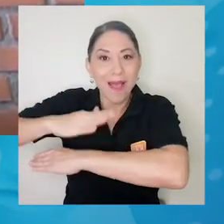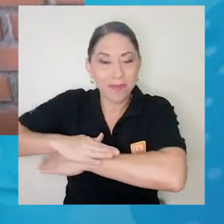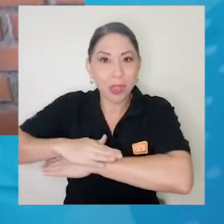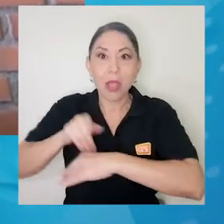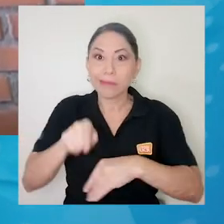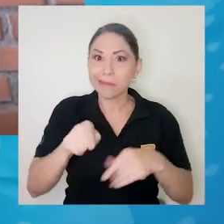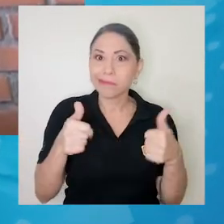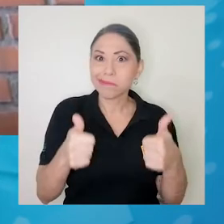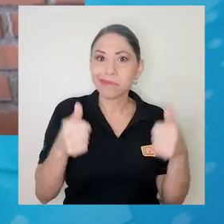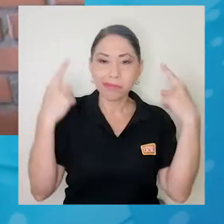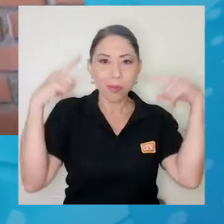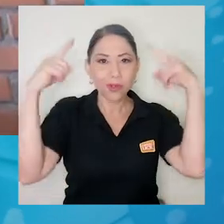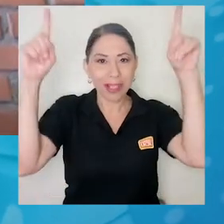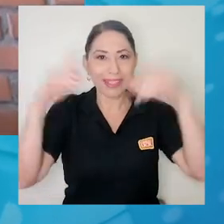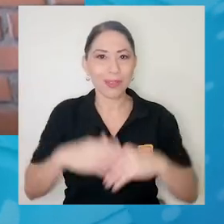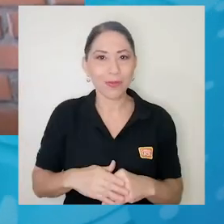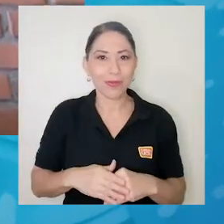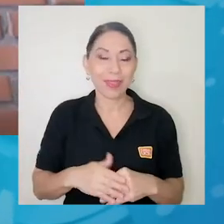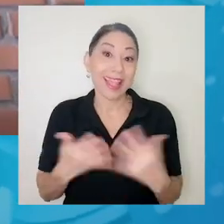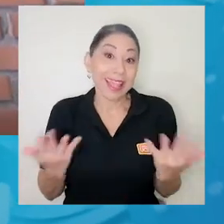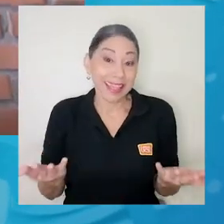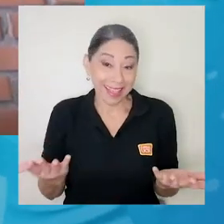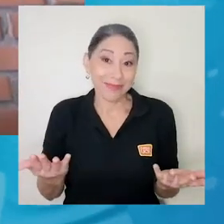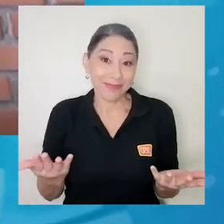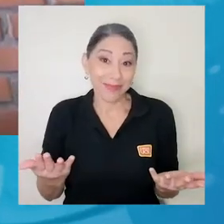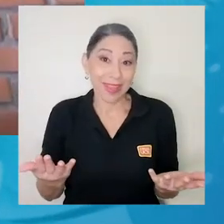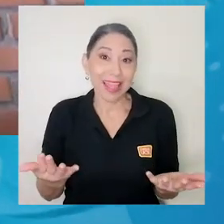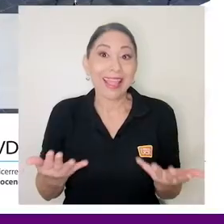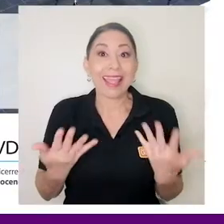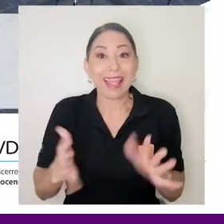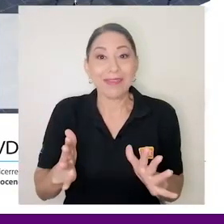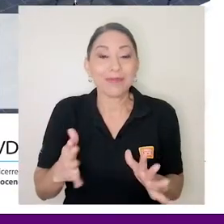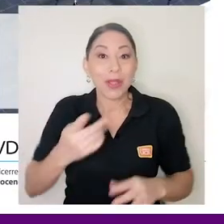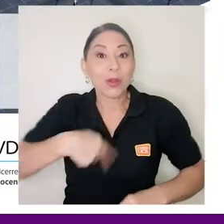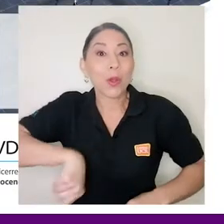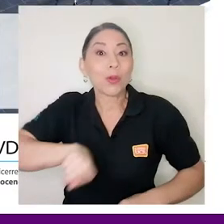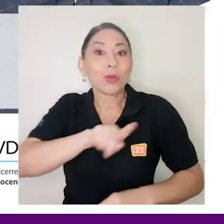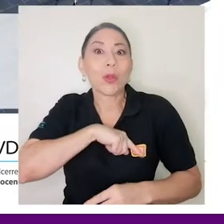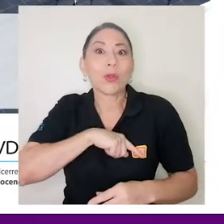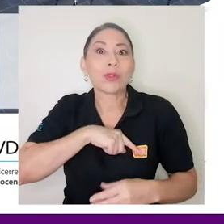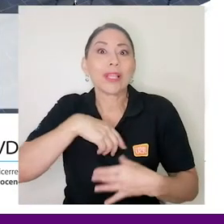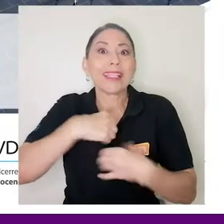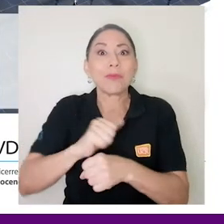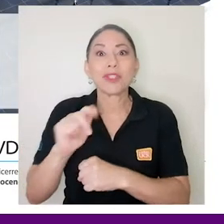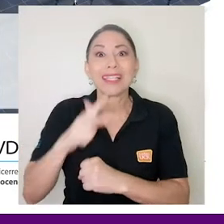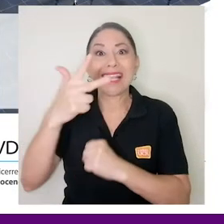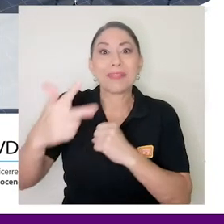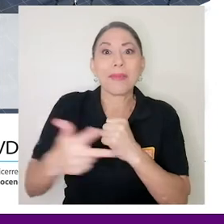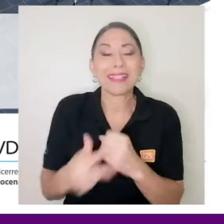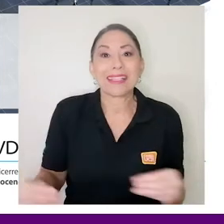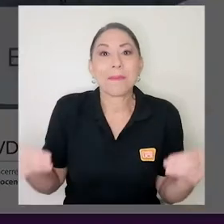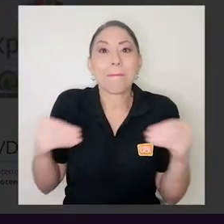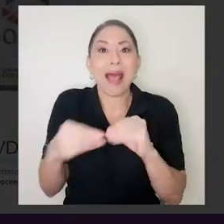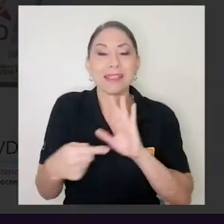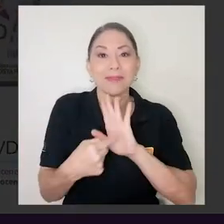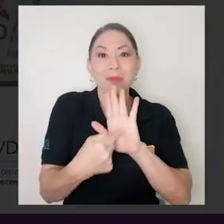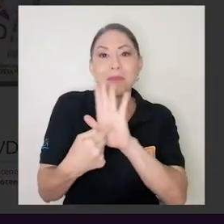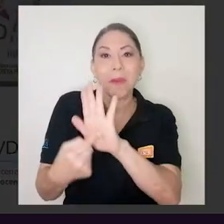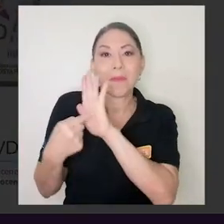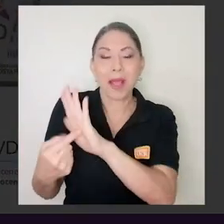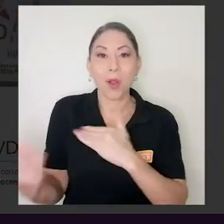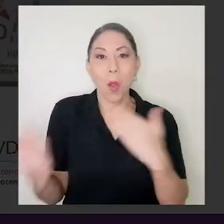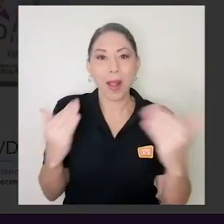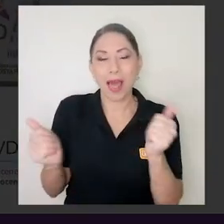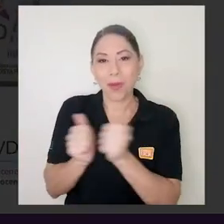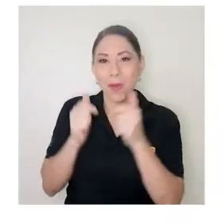éxito, gracias a lo cual, digamos, en una feria normal triplicamos la cantidad de visitantes en la feria virtual este